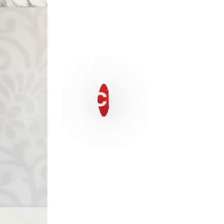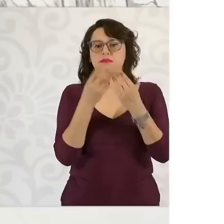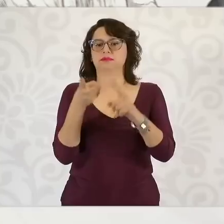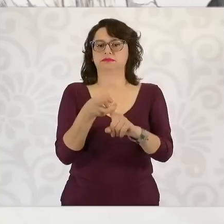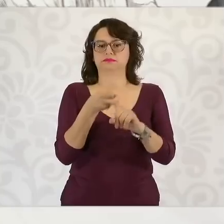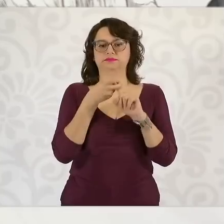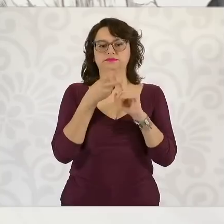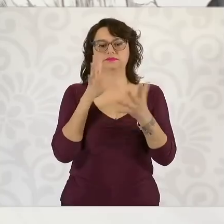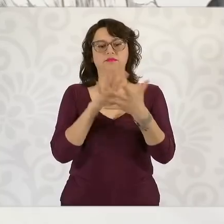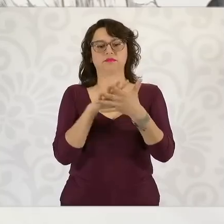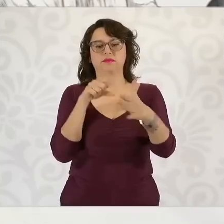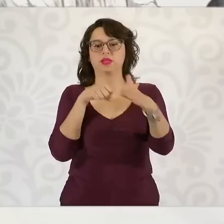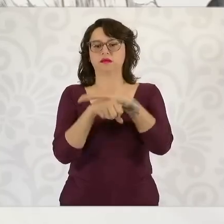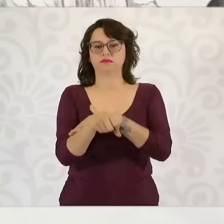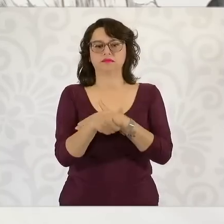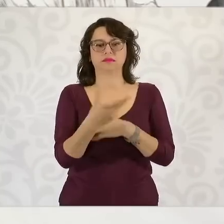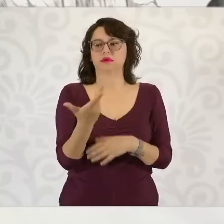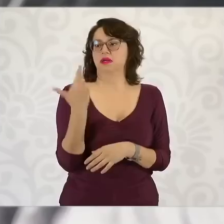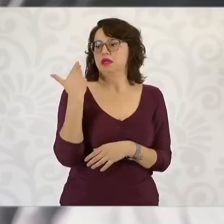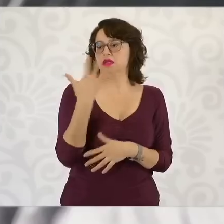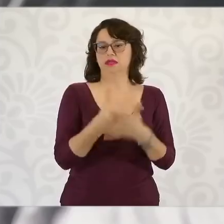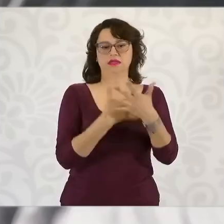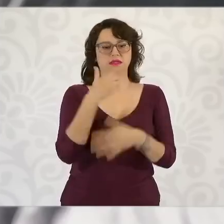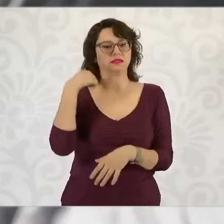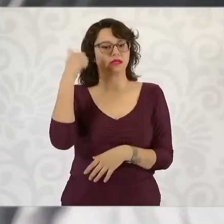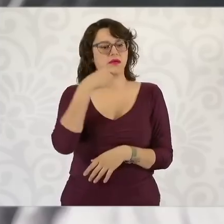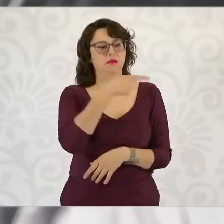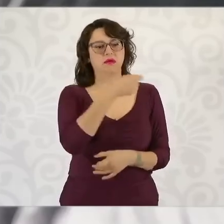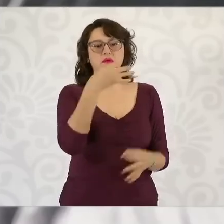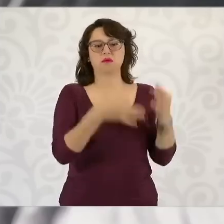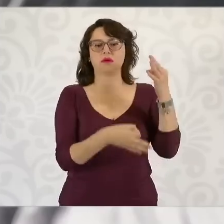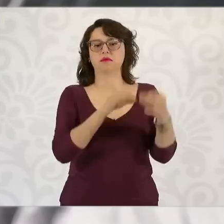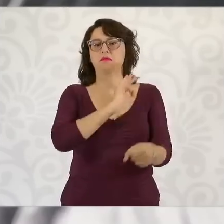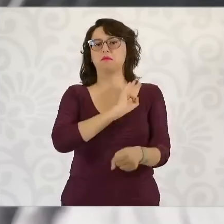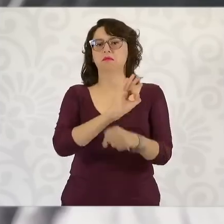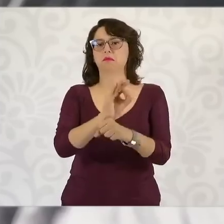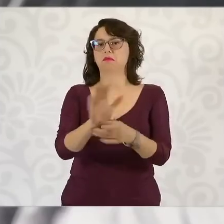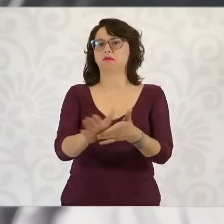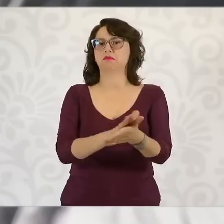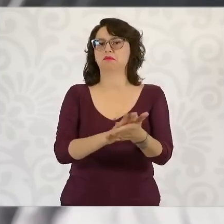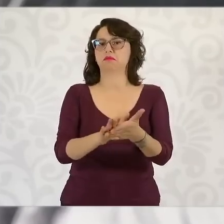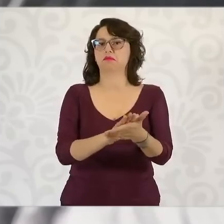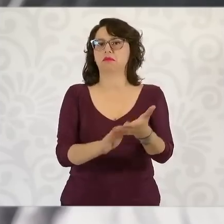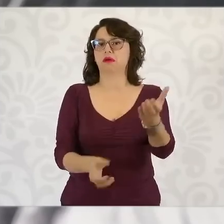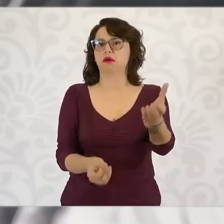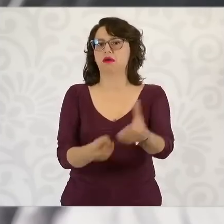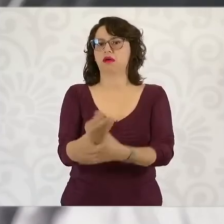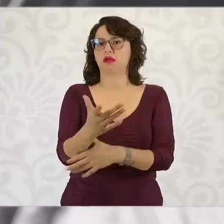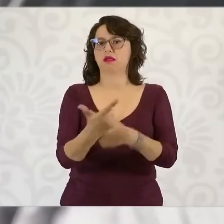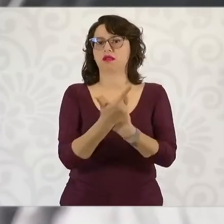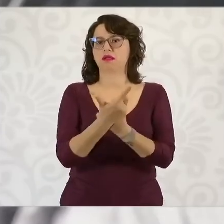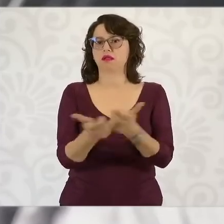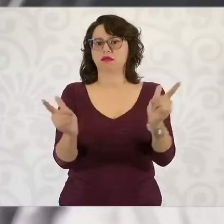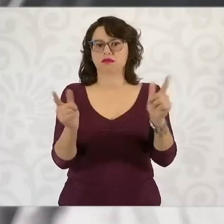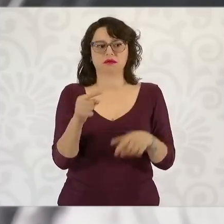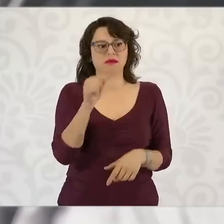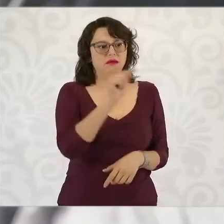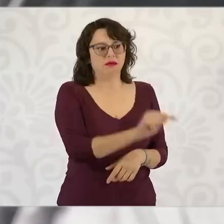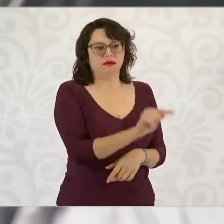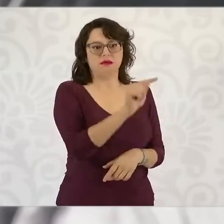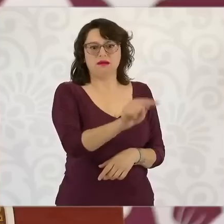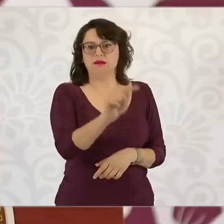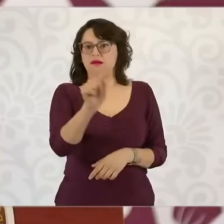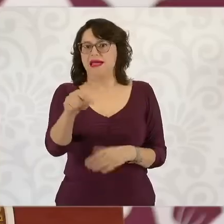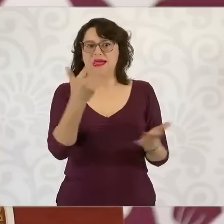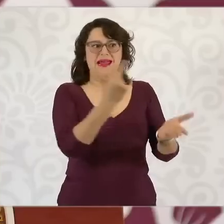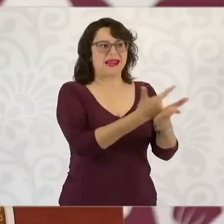obtuvo sentencia absolutoria el pasado 15 de abril. A pesar del grado de peligrosidad con el que han sido catalogados estos generadores de